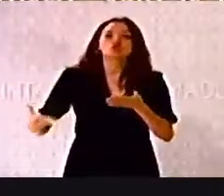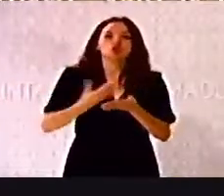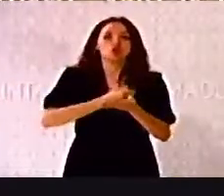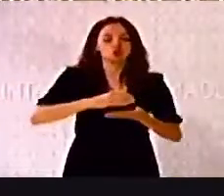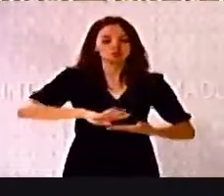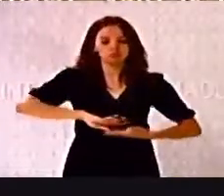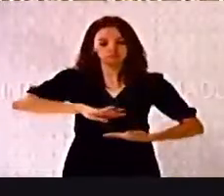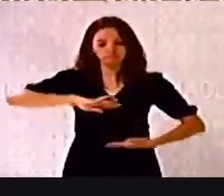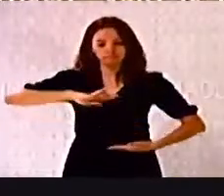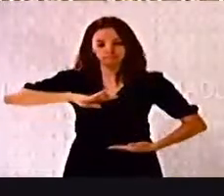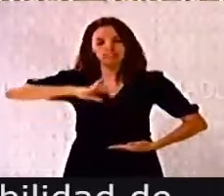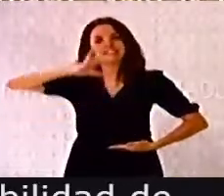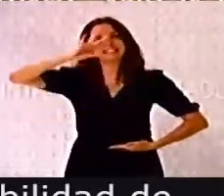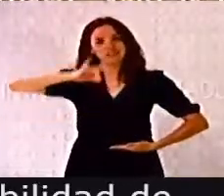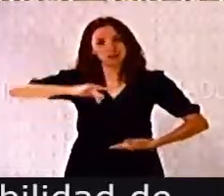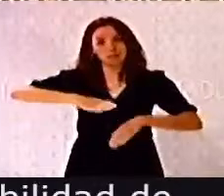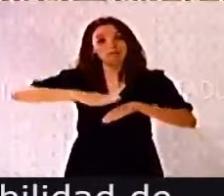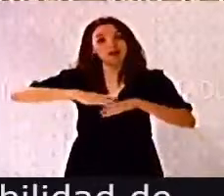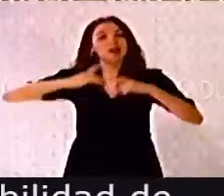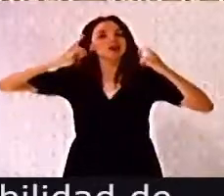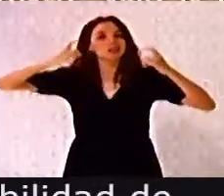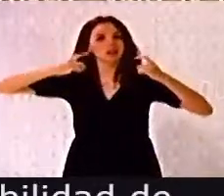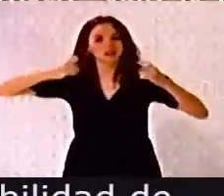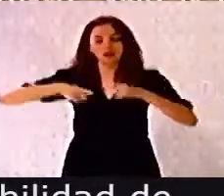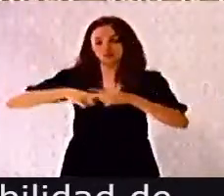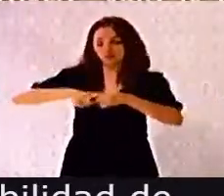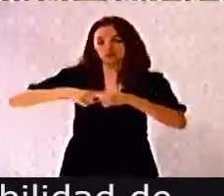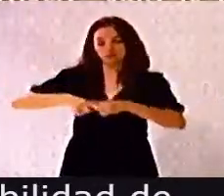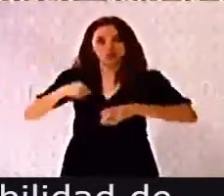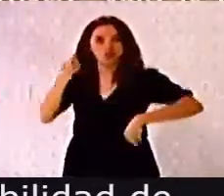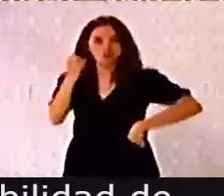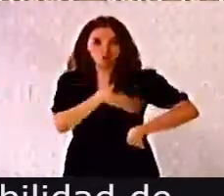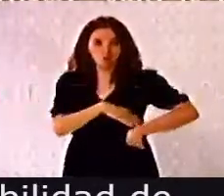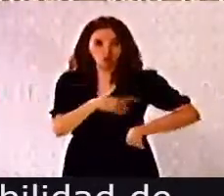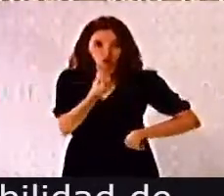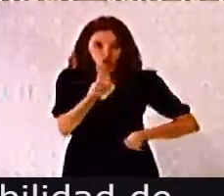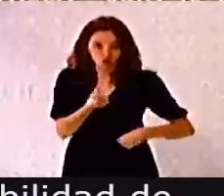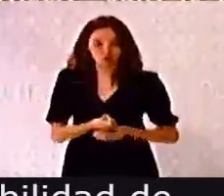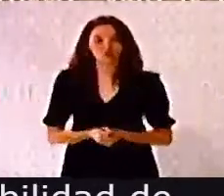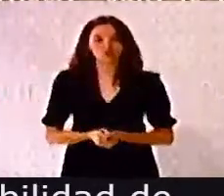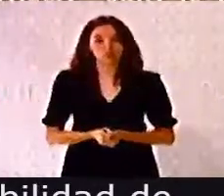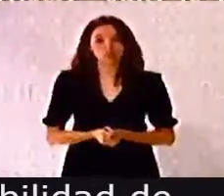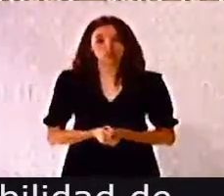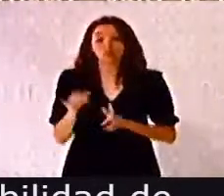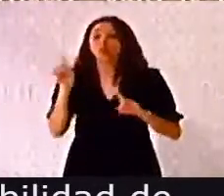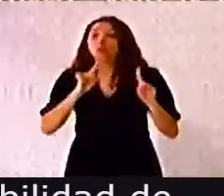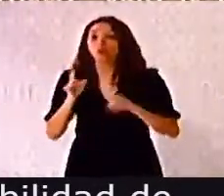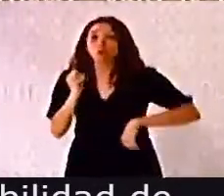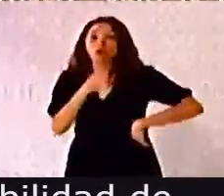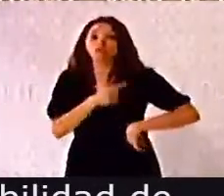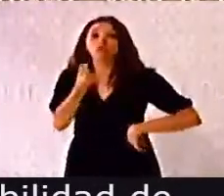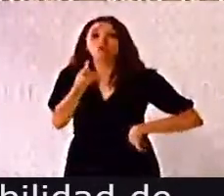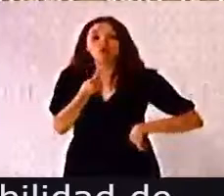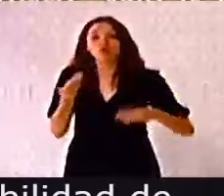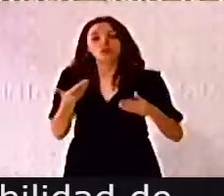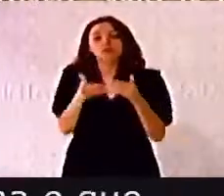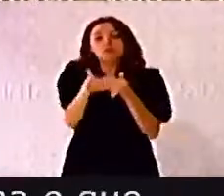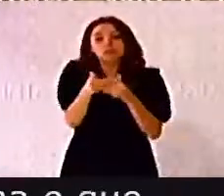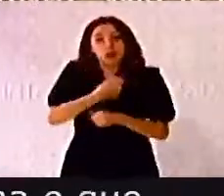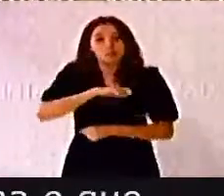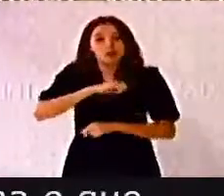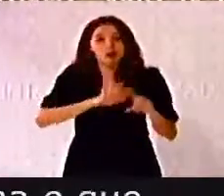para poder ejecutar en la mejor medida posible esos fondos. Es decir, el problema de los fondos es que España tiene que tener en los próximos